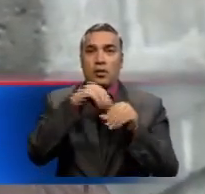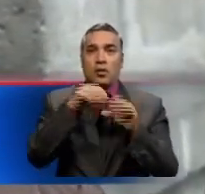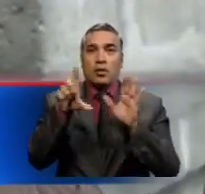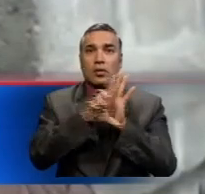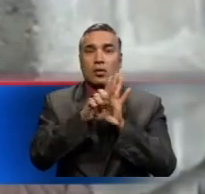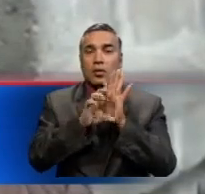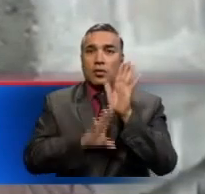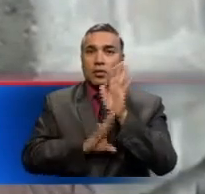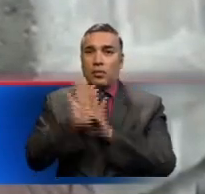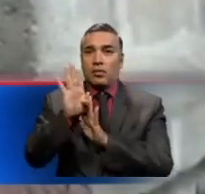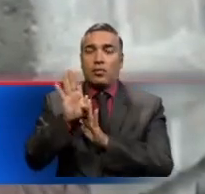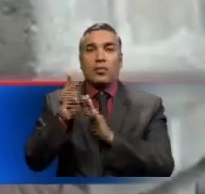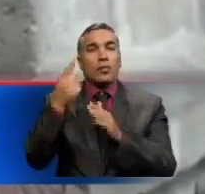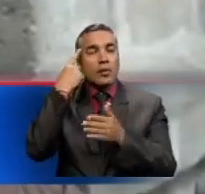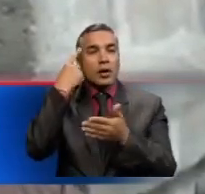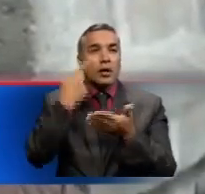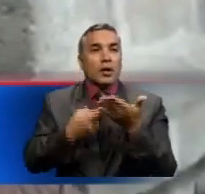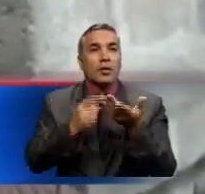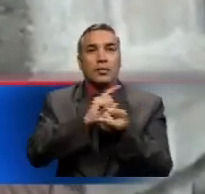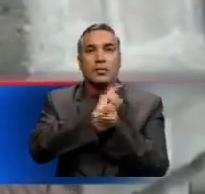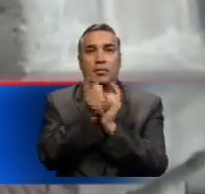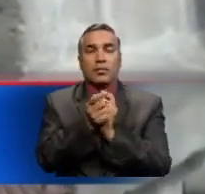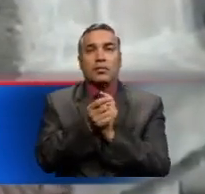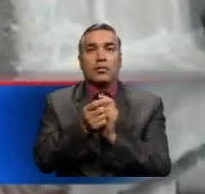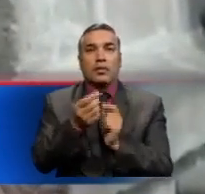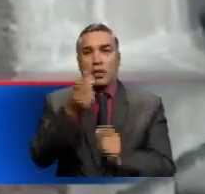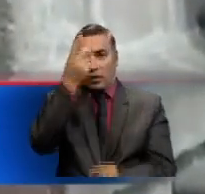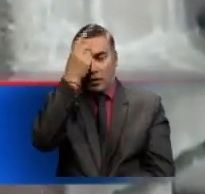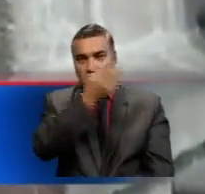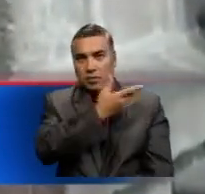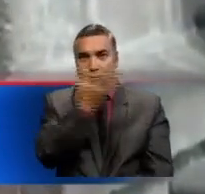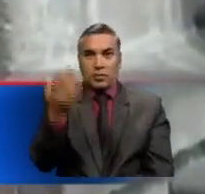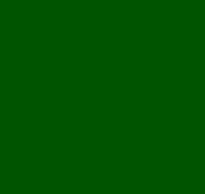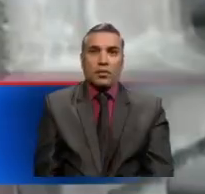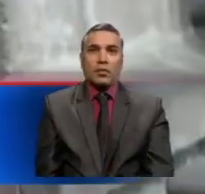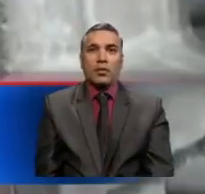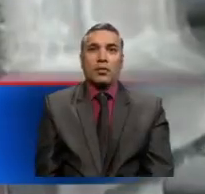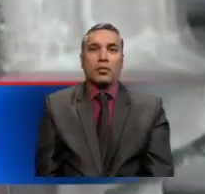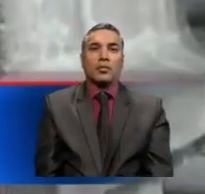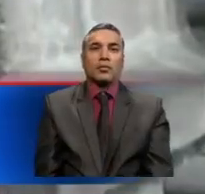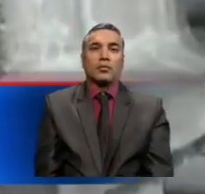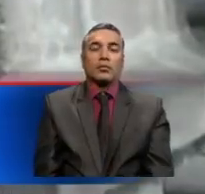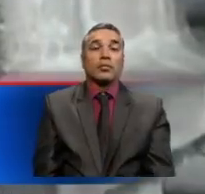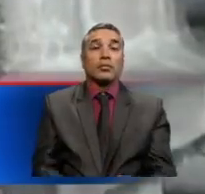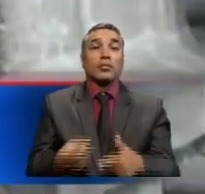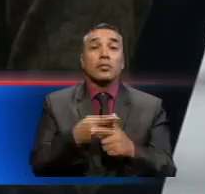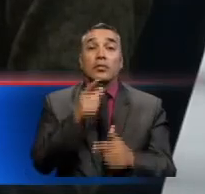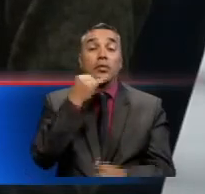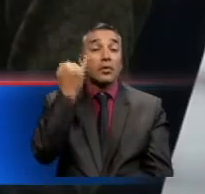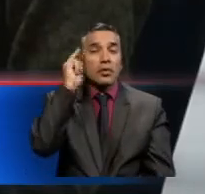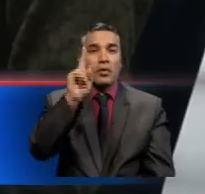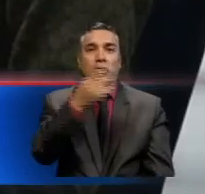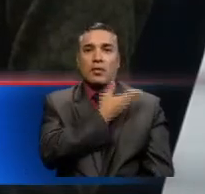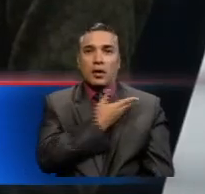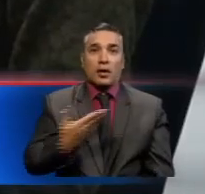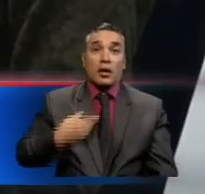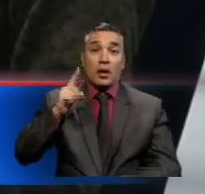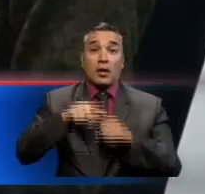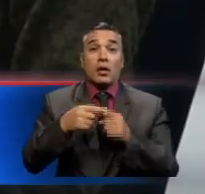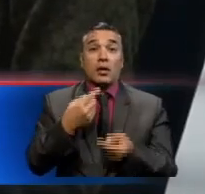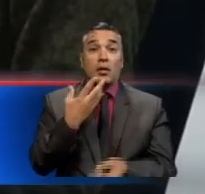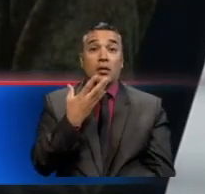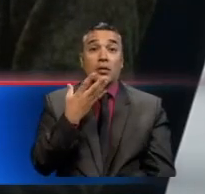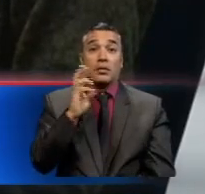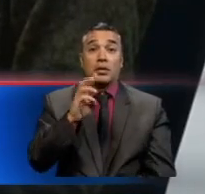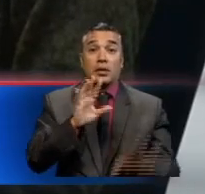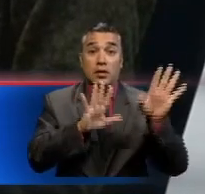Desarrollo y Sostenibilidad Fiscal pospandemia que aprobó la Asamblea Nacional y que fue iniciativa del presidente de la República. Si hasta el 17 de noviembre el